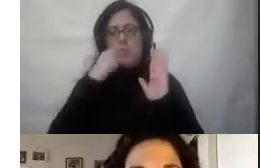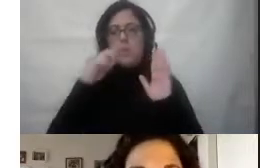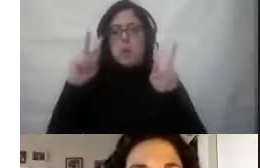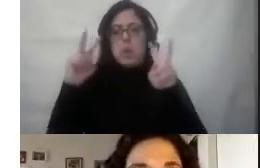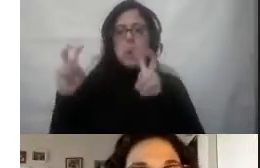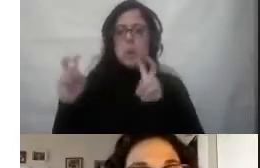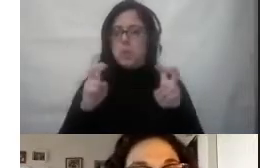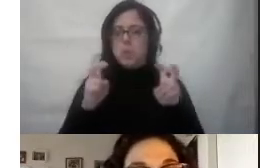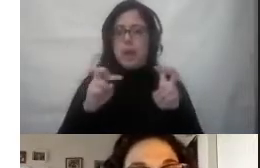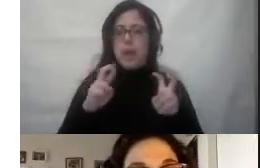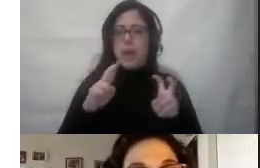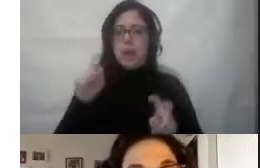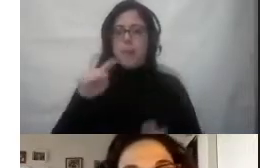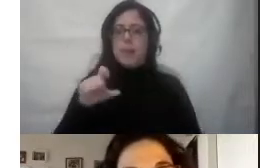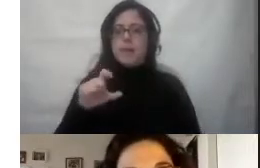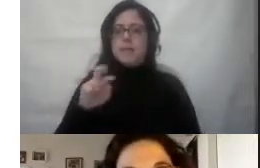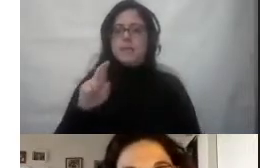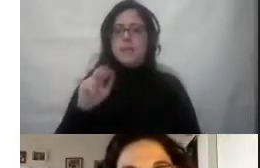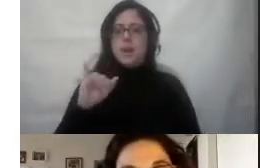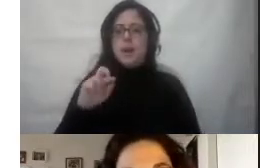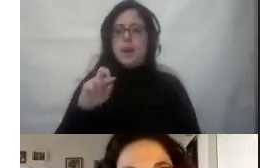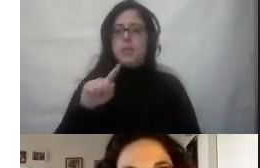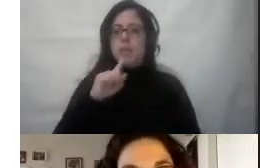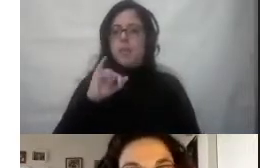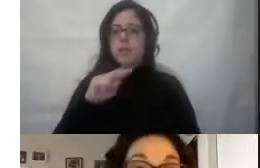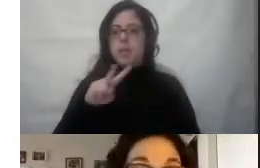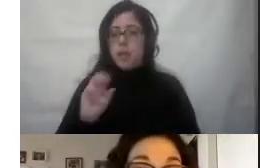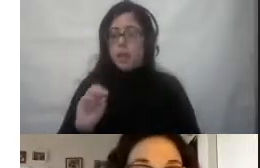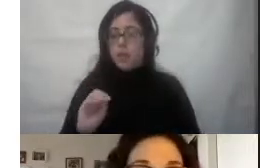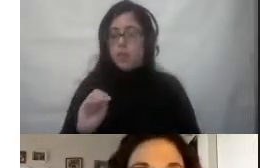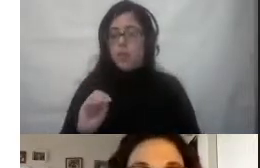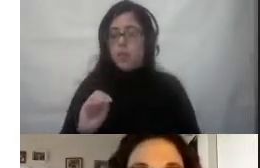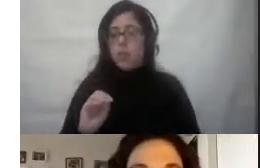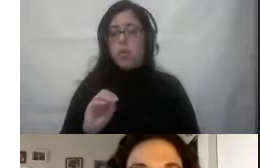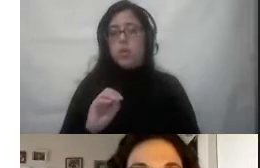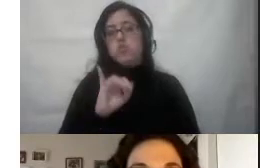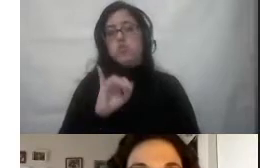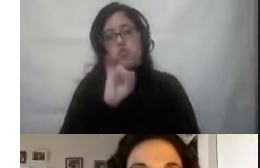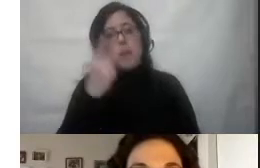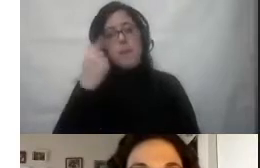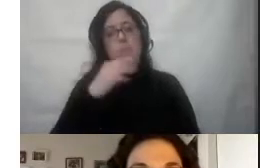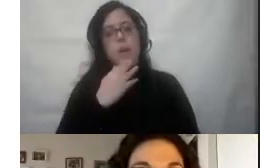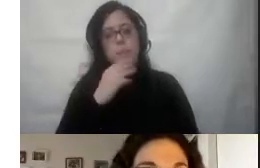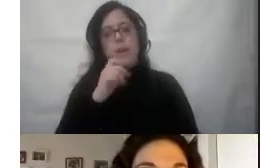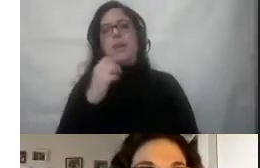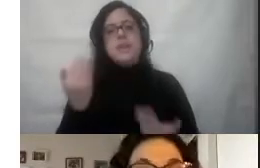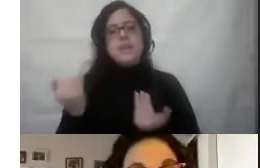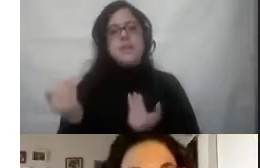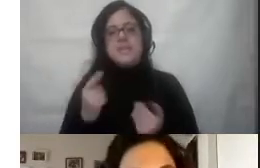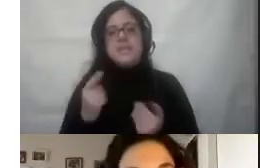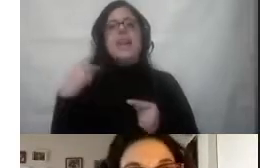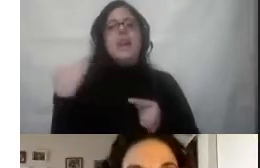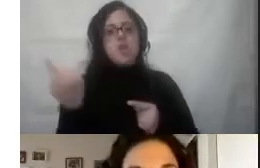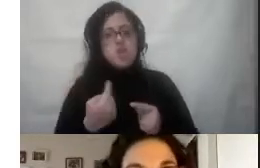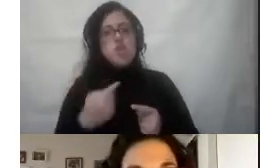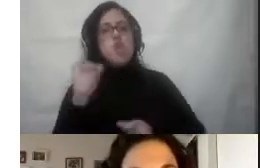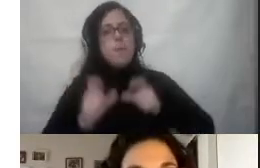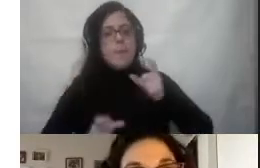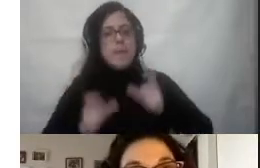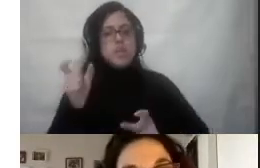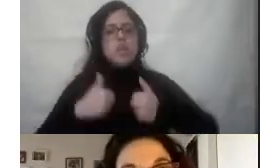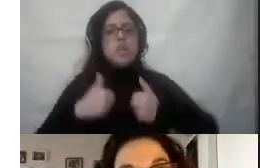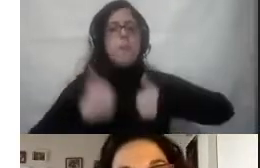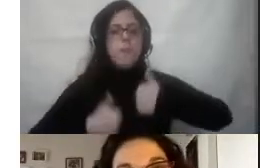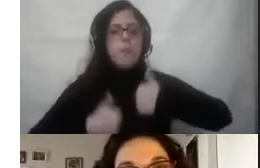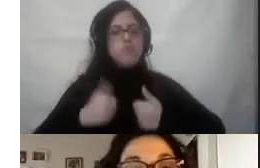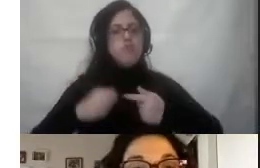sí mismo, sino que requiere de la interpretación profesional. Porque eso somos, profesionales que toman decisiones